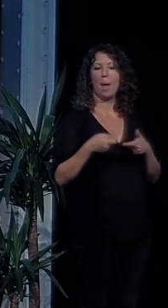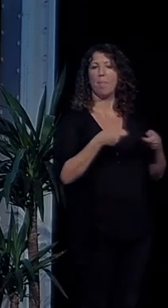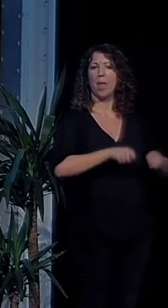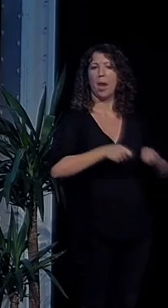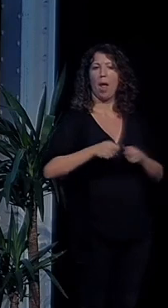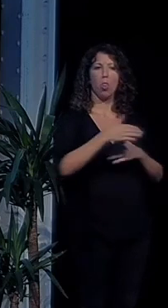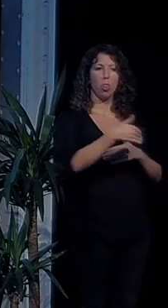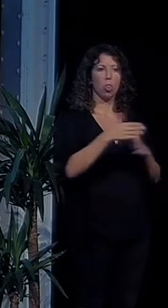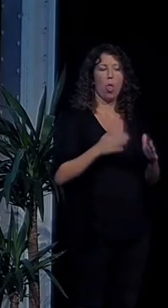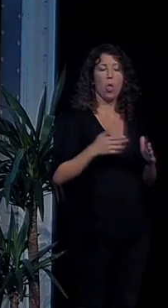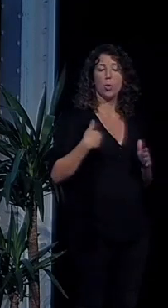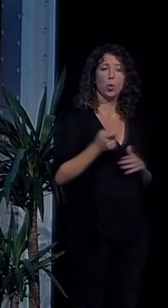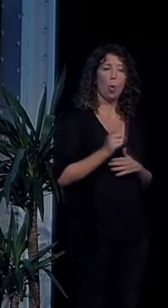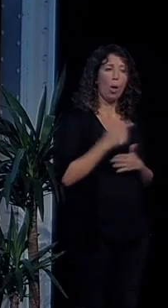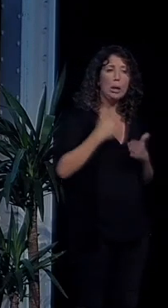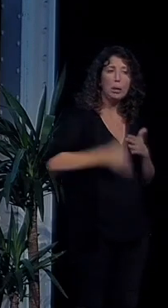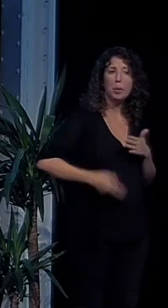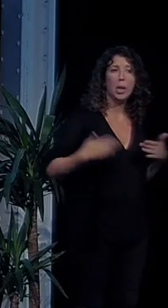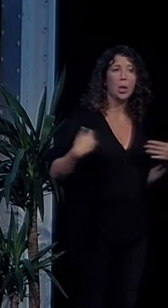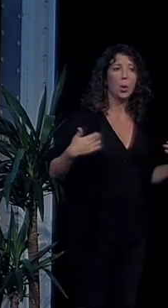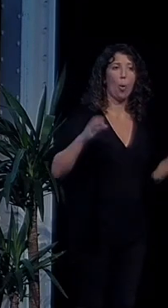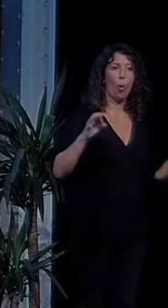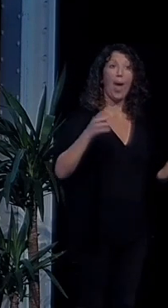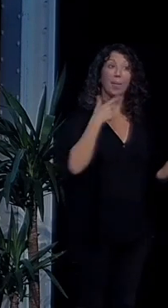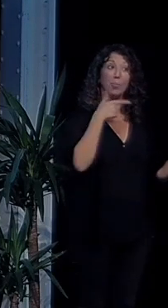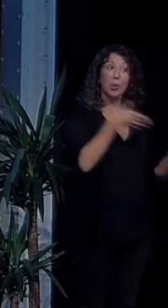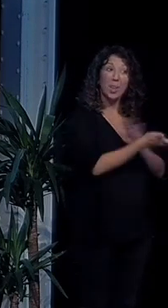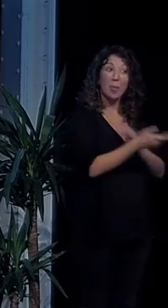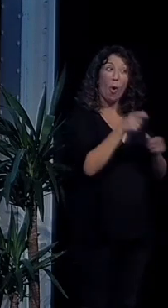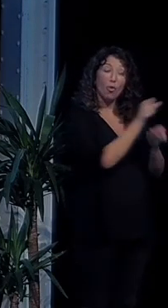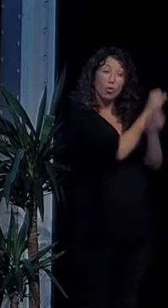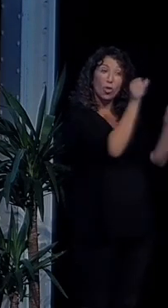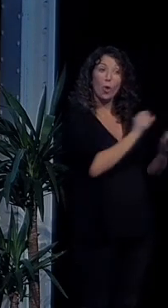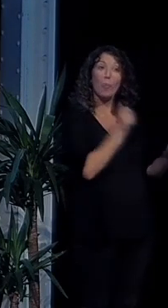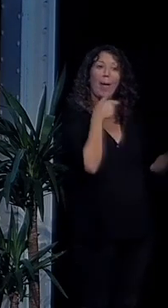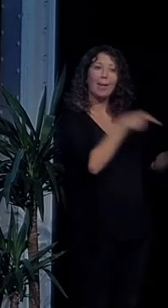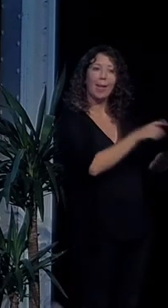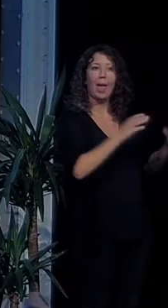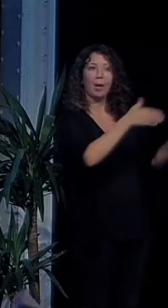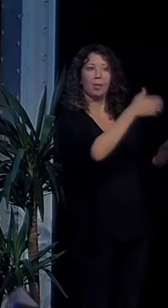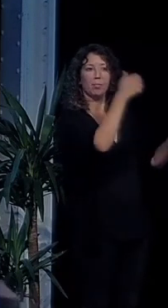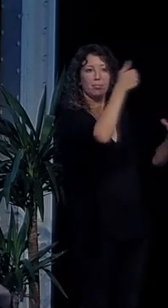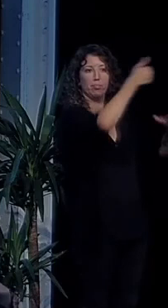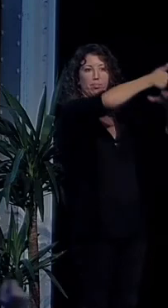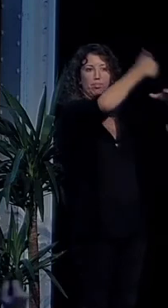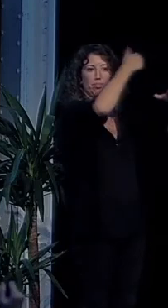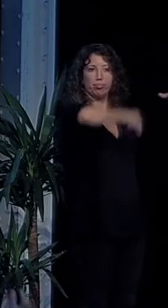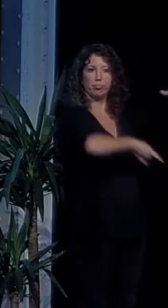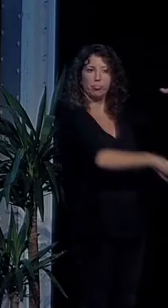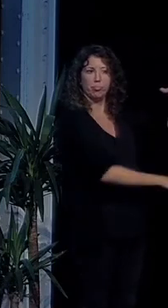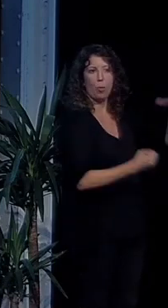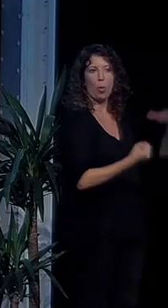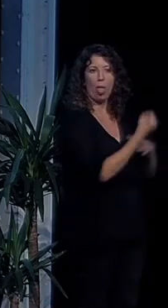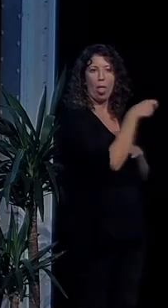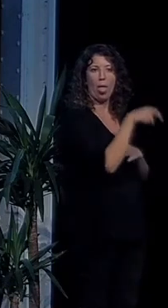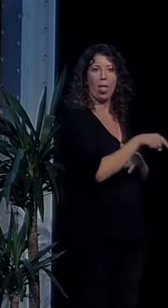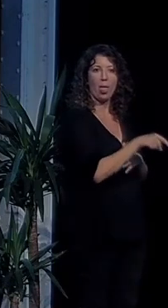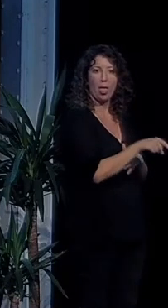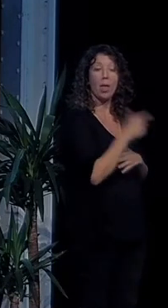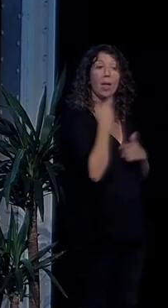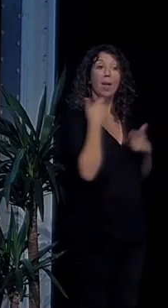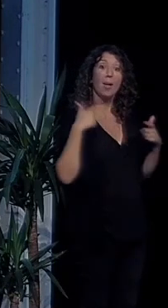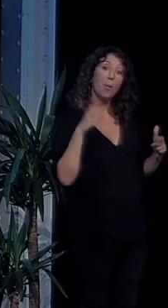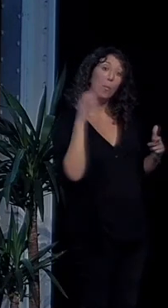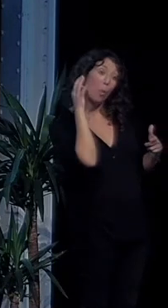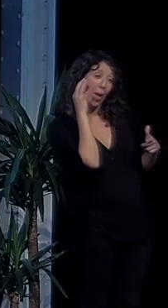estructuras estancas. Esa es la forma de funcionar del patriarcado. Y, por supuesto, que el sujeto político mujer es un